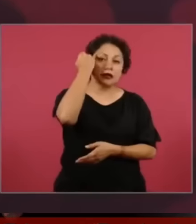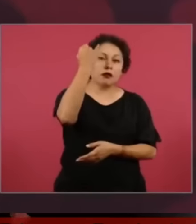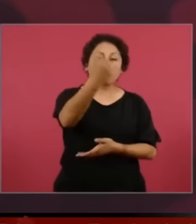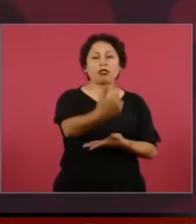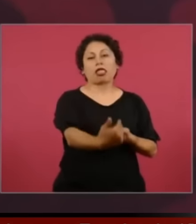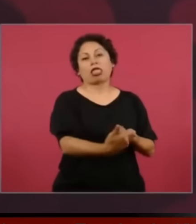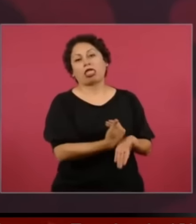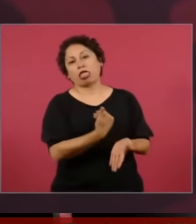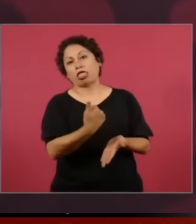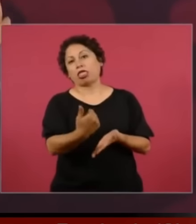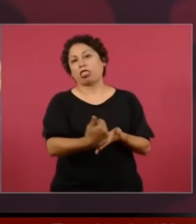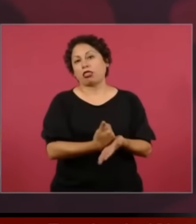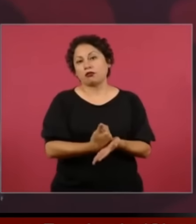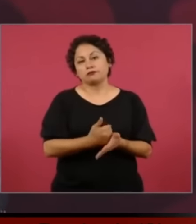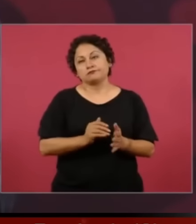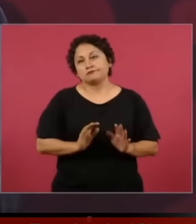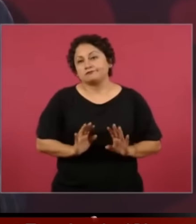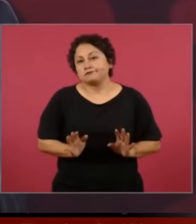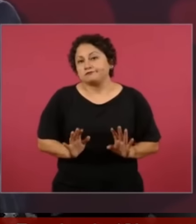pues